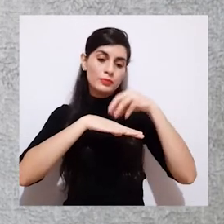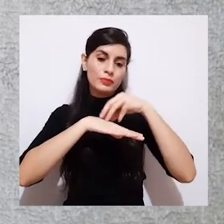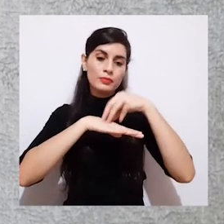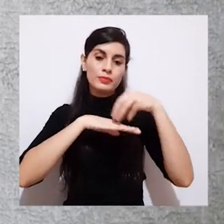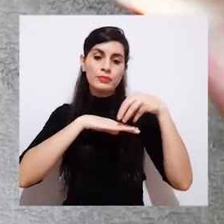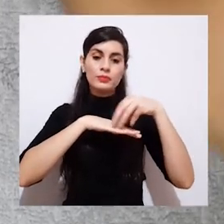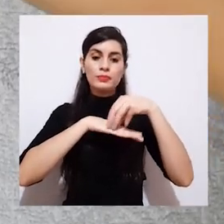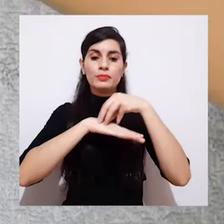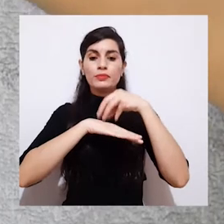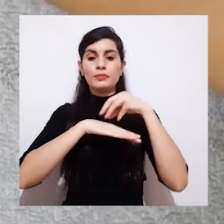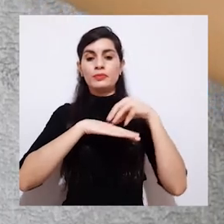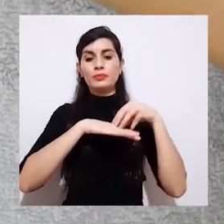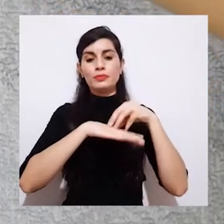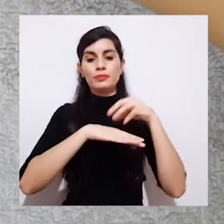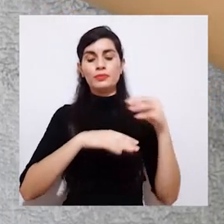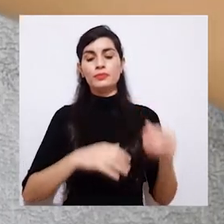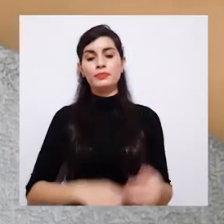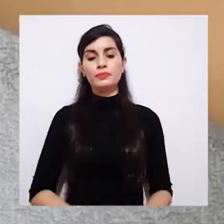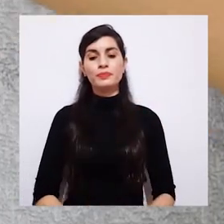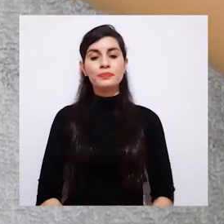látex.